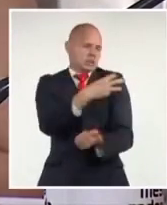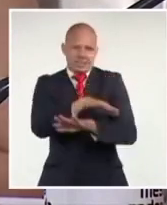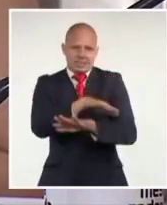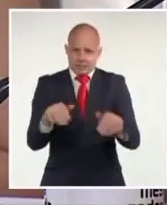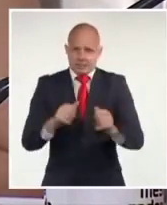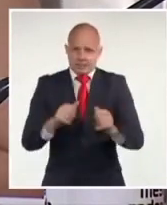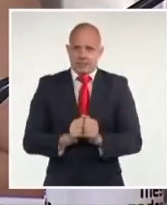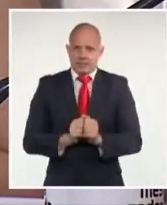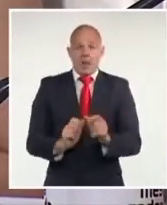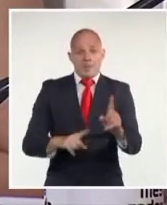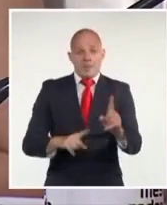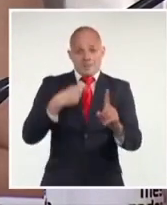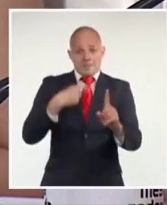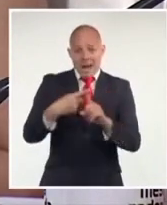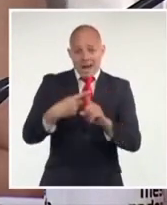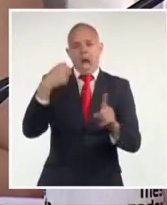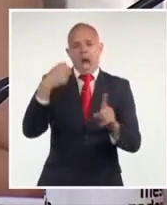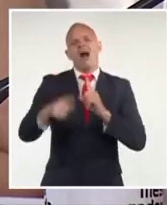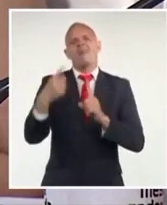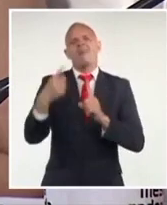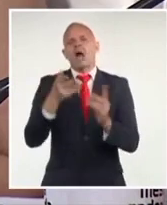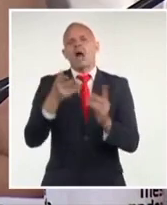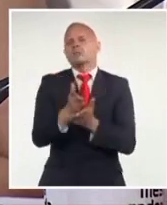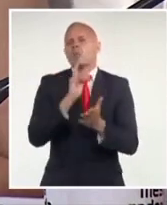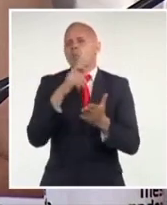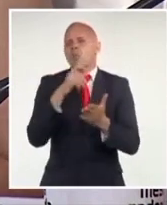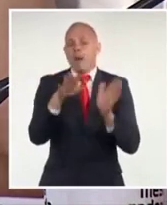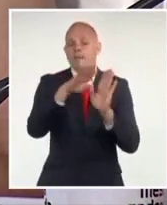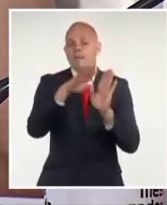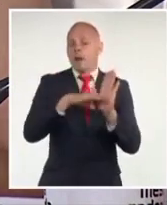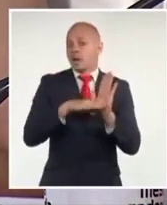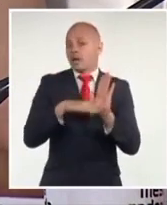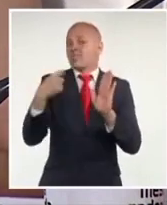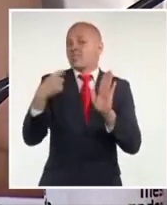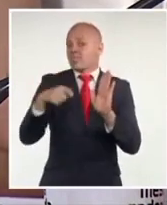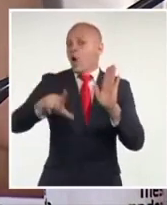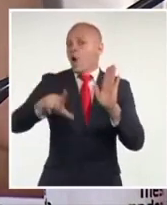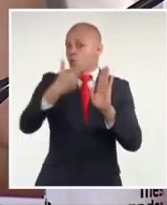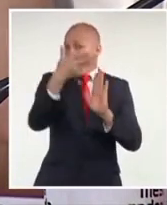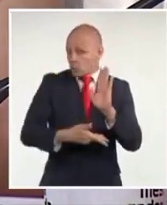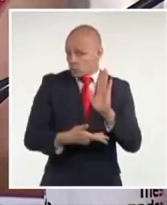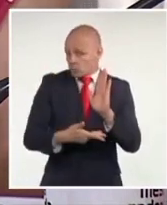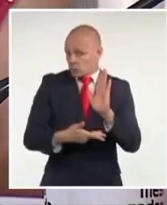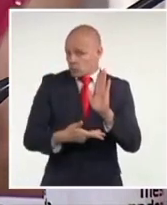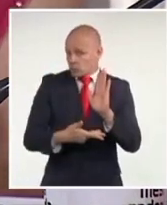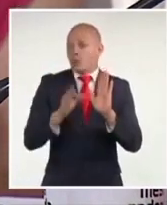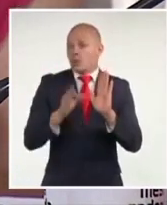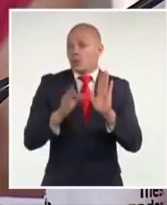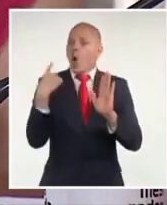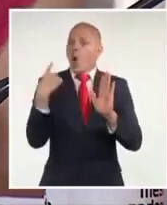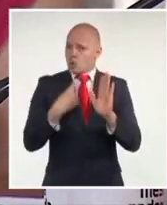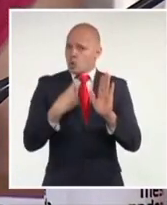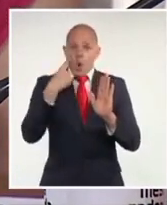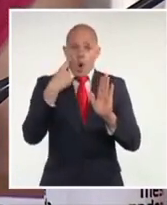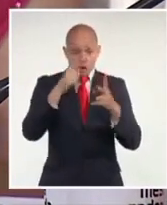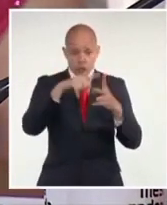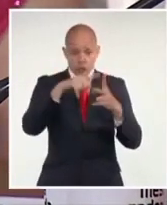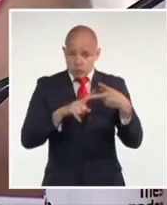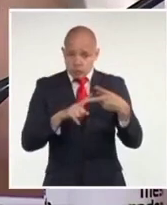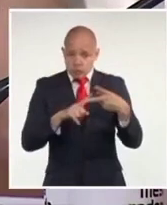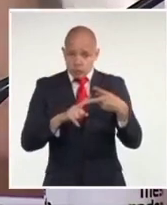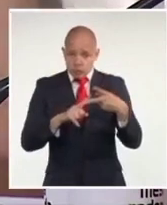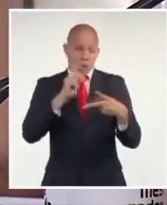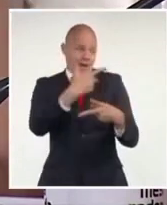porque lo vamos a lograr, pero lo lograremos más rápido si mantenemos las medidas de contención por una parte